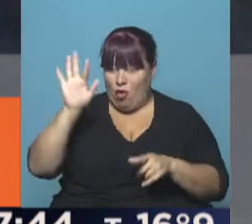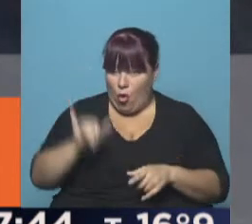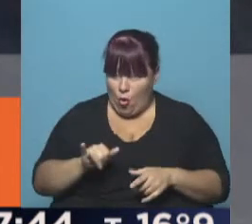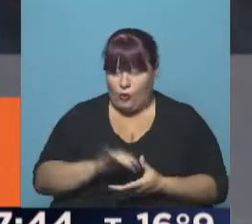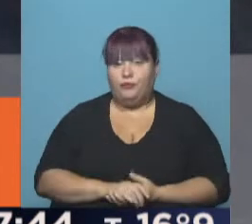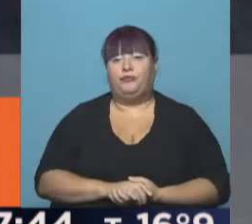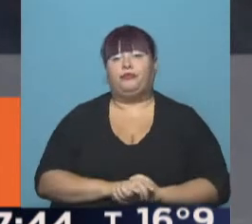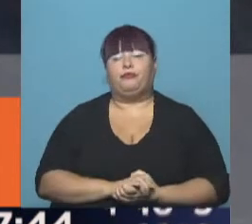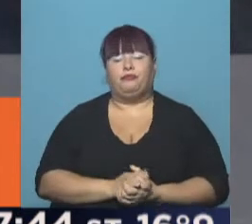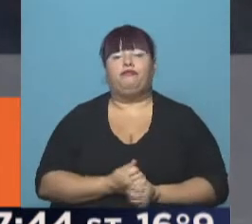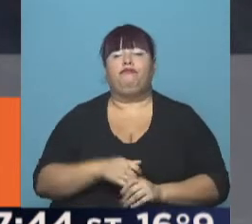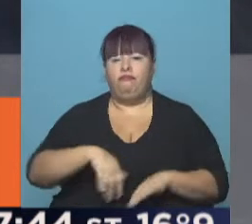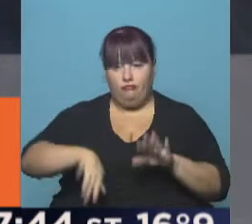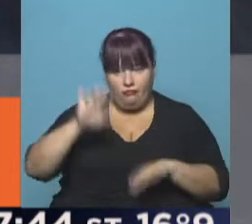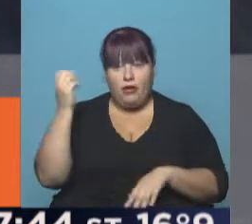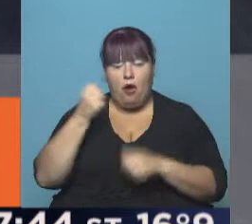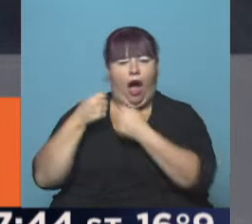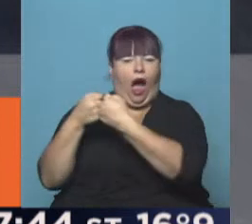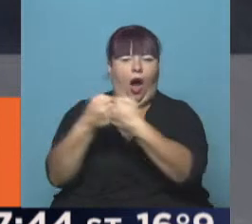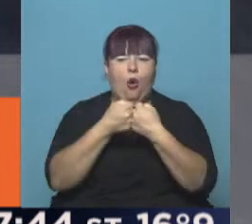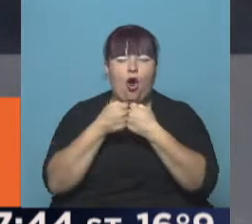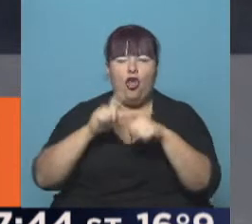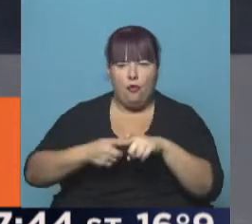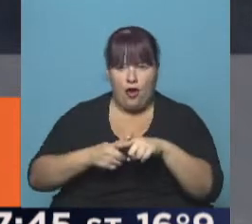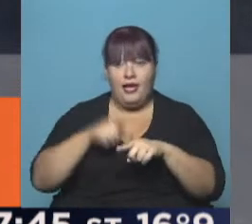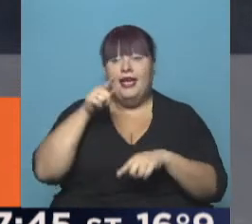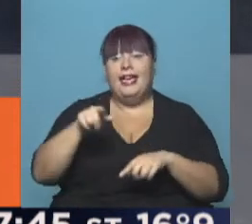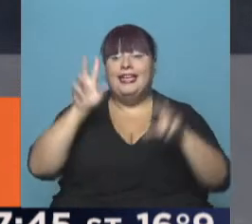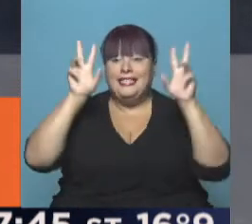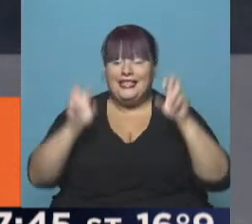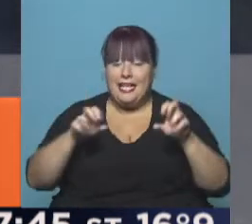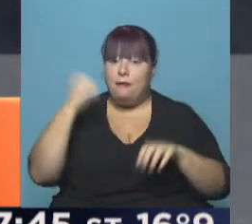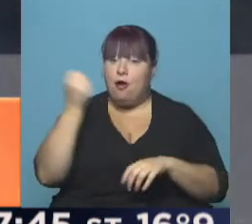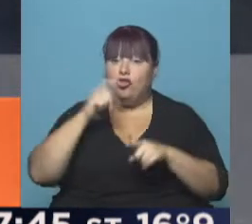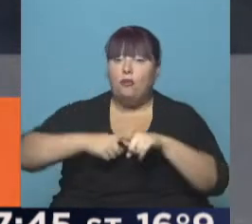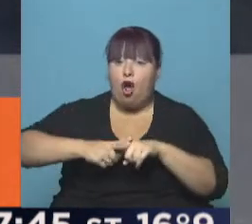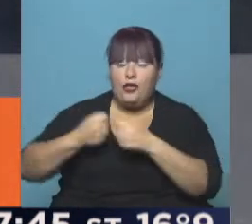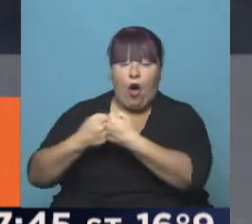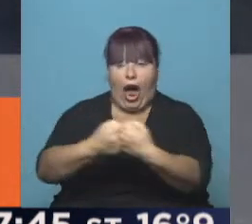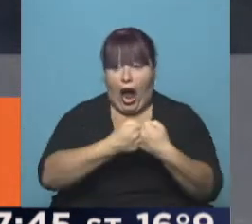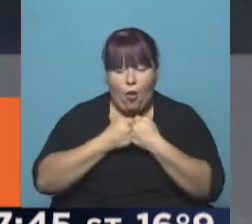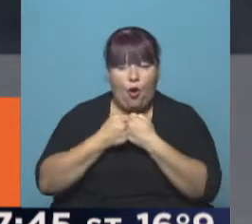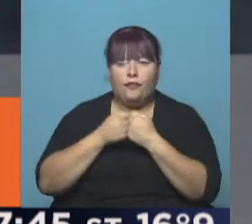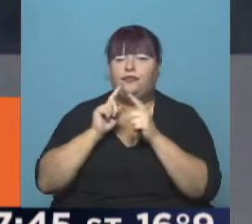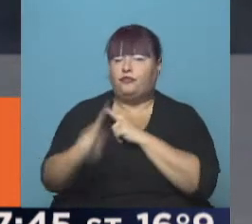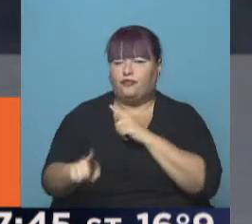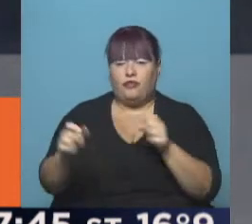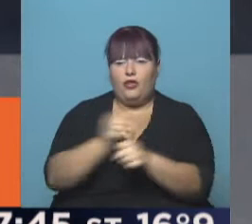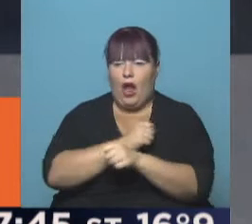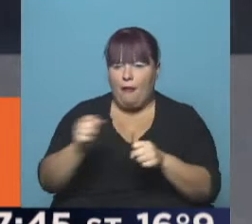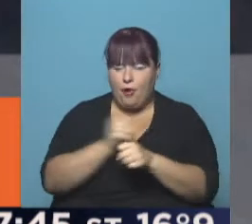que tienen alto consenso político, y esos temas de alto consenso político que van directo a la